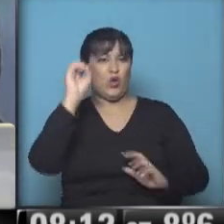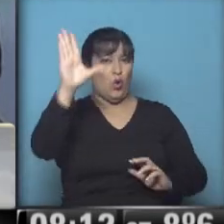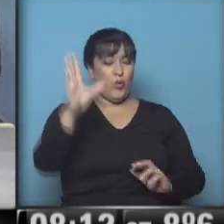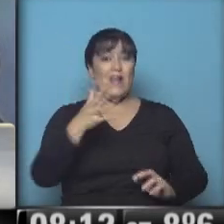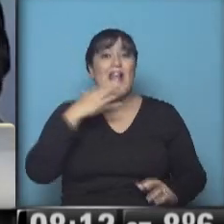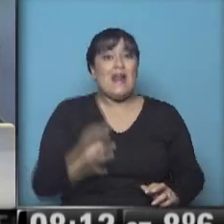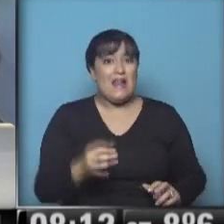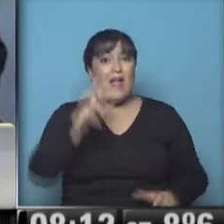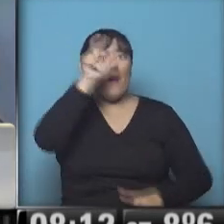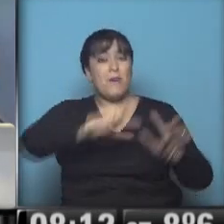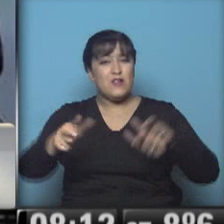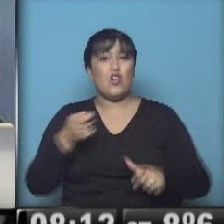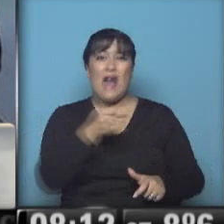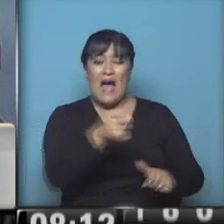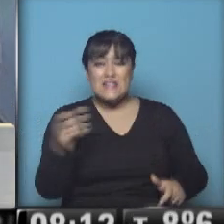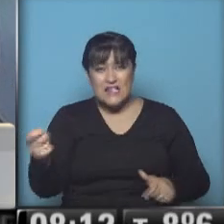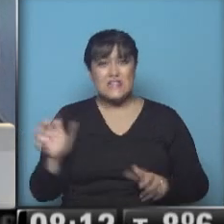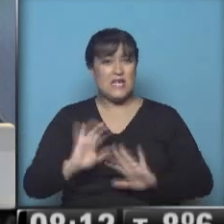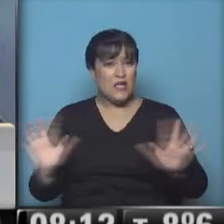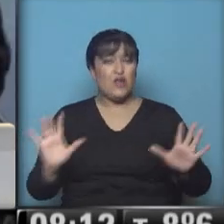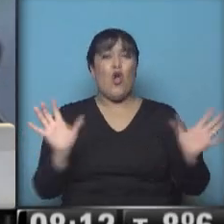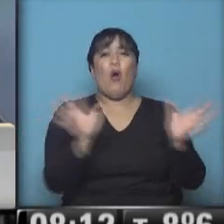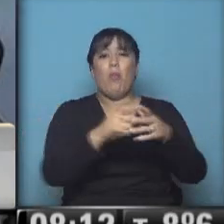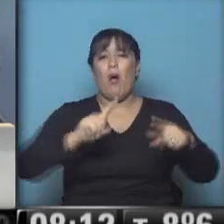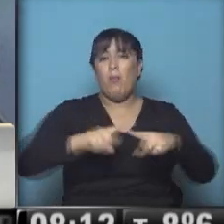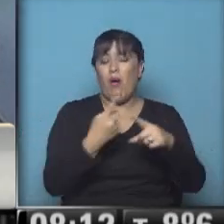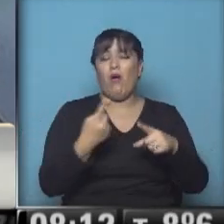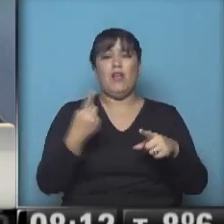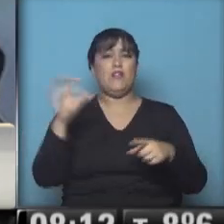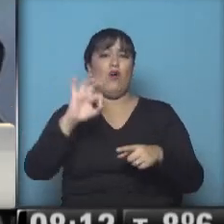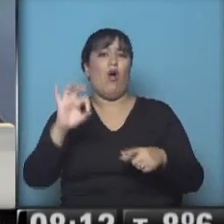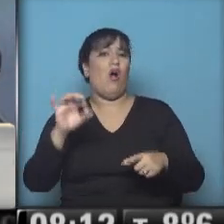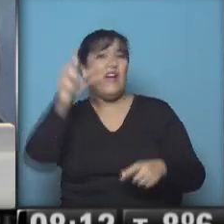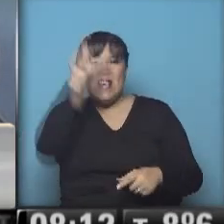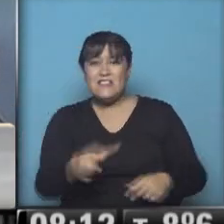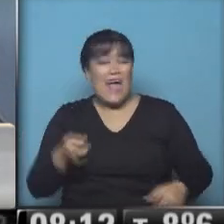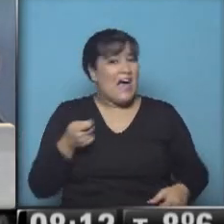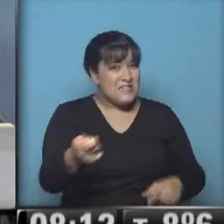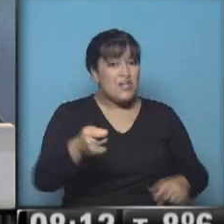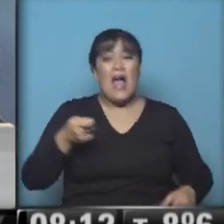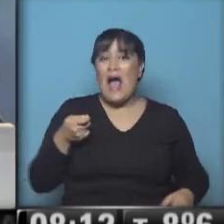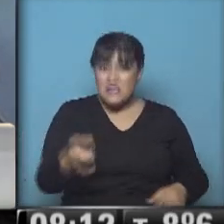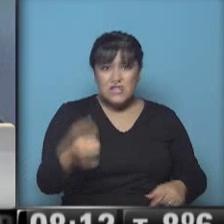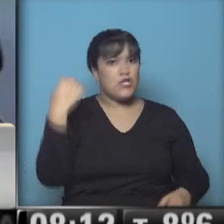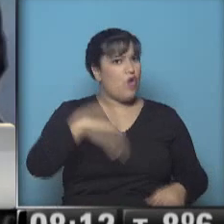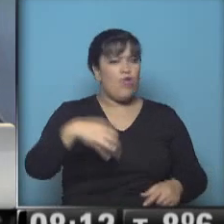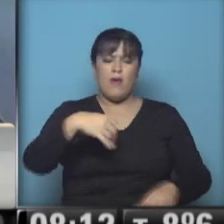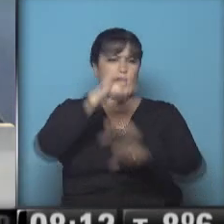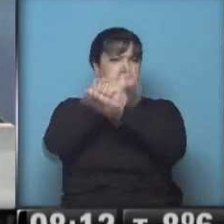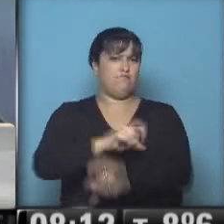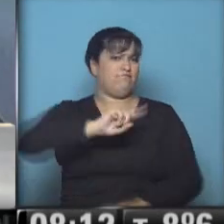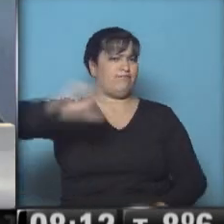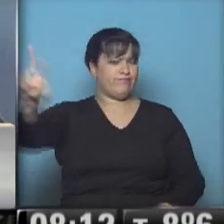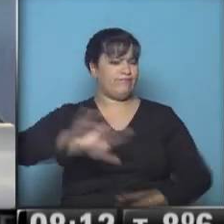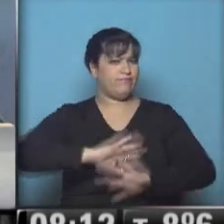asesinos no tienen ni color político ni pertenencia a un club son asesinos y los asesinos deben ser tratados como tales por lo tanto